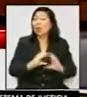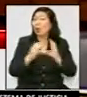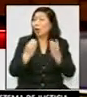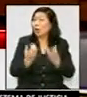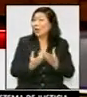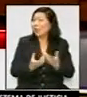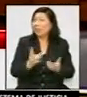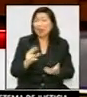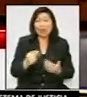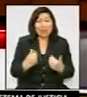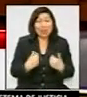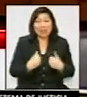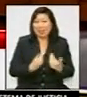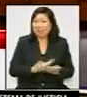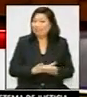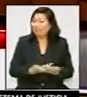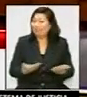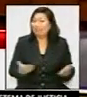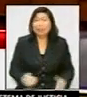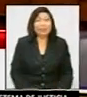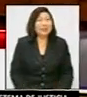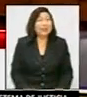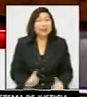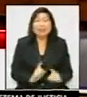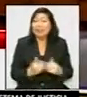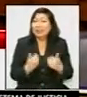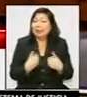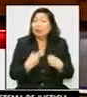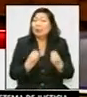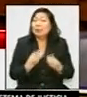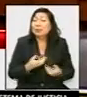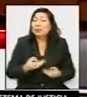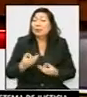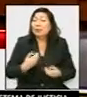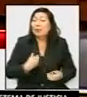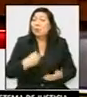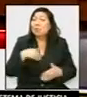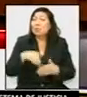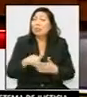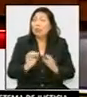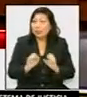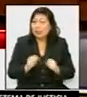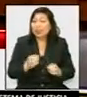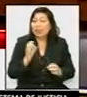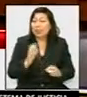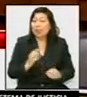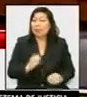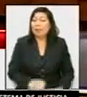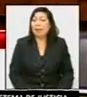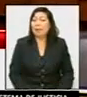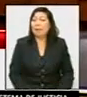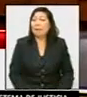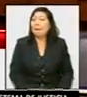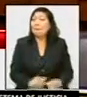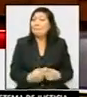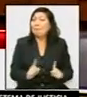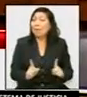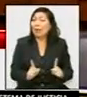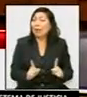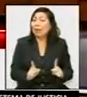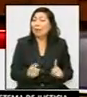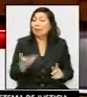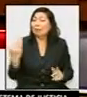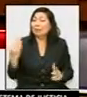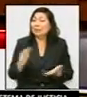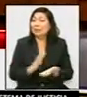parlamentarios no debemos, ni tenemos por qué rendir cuenta de nuestros votos. Y así ha sido siempre. Pero ya esa moda está